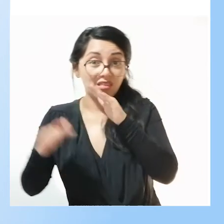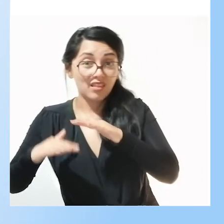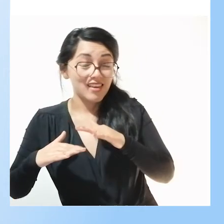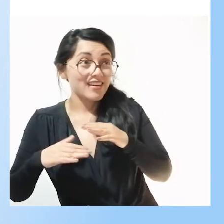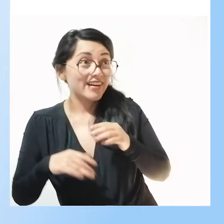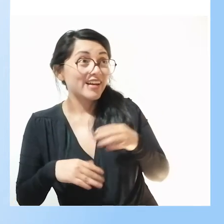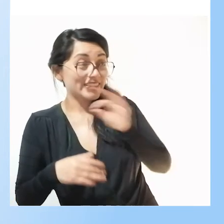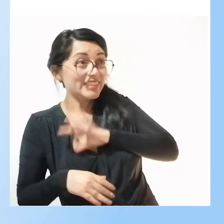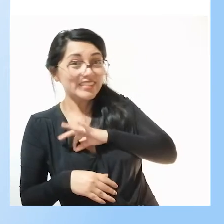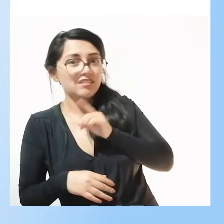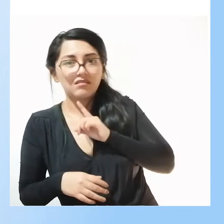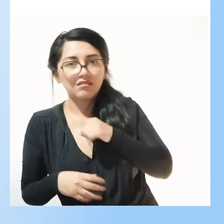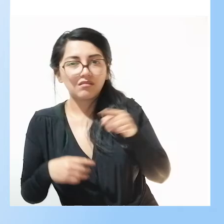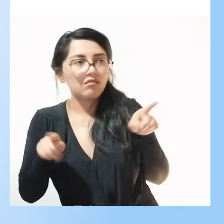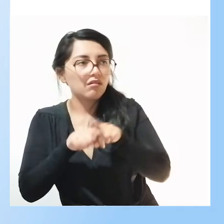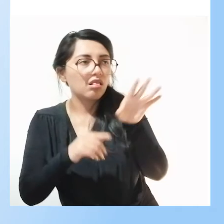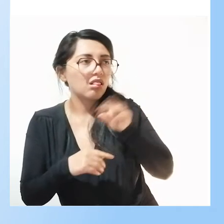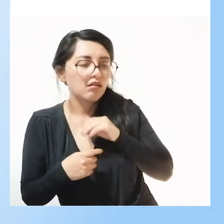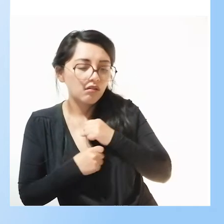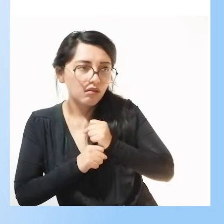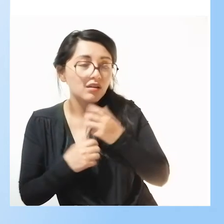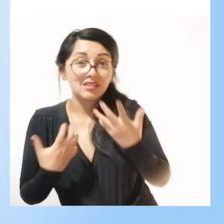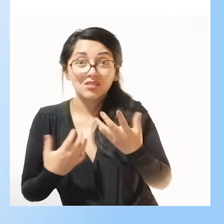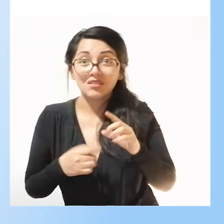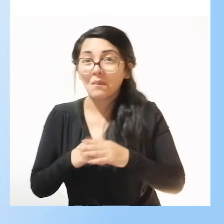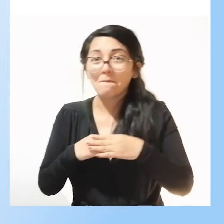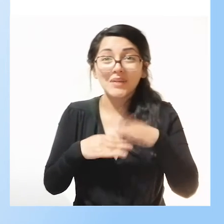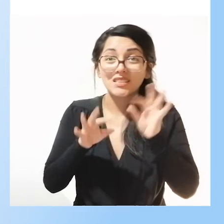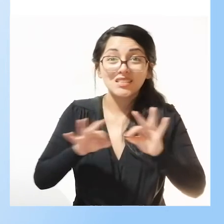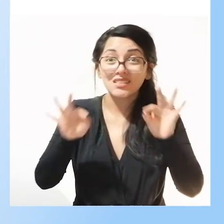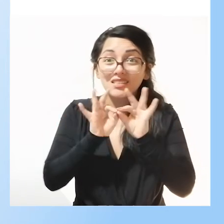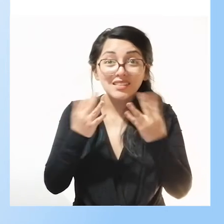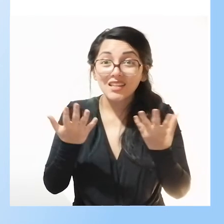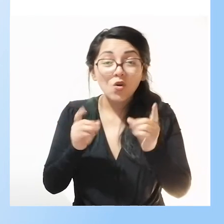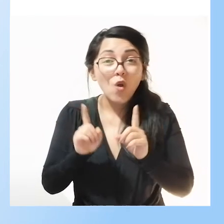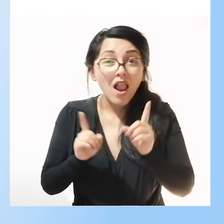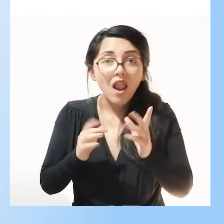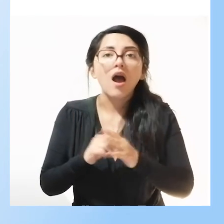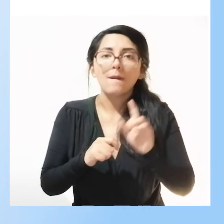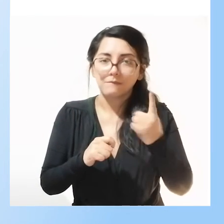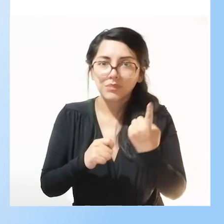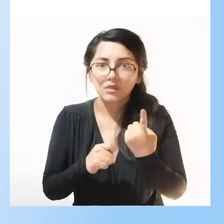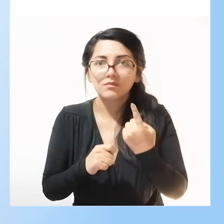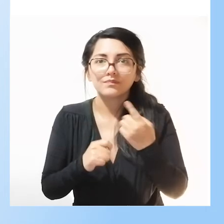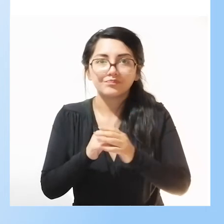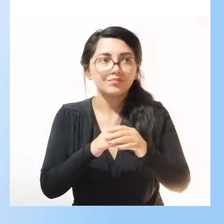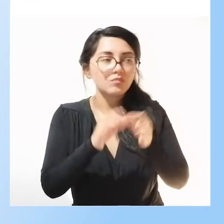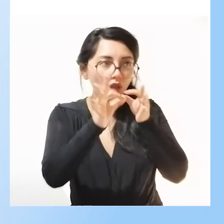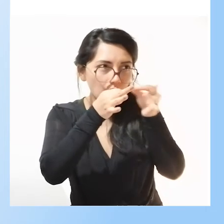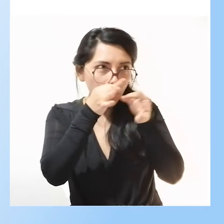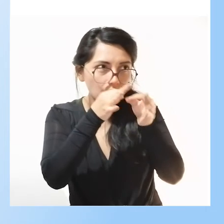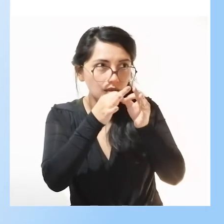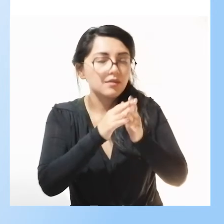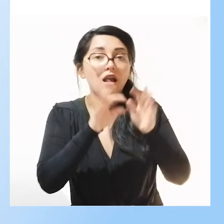la primera estrategia que hay que aplicar es de hacerle ver que el niño